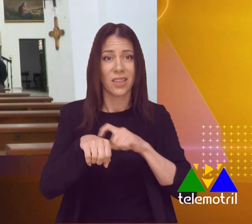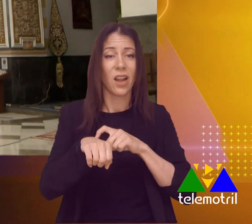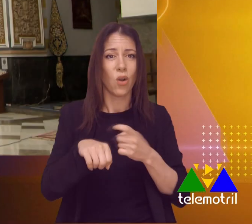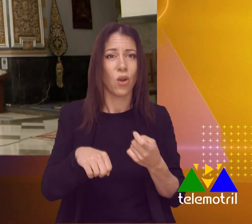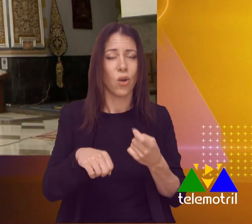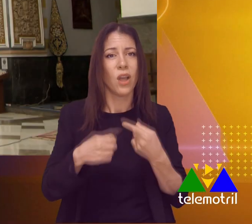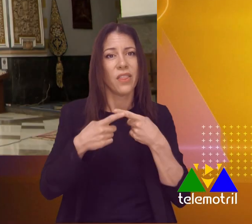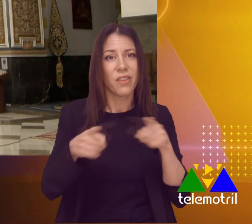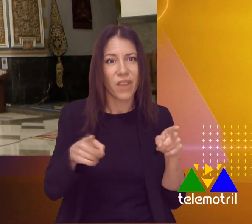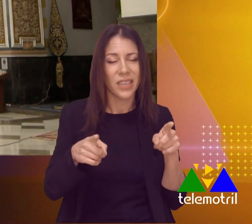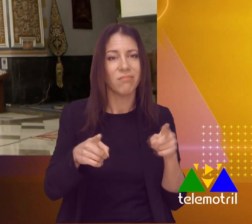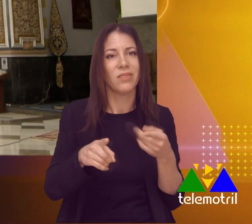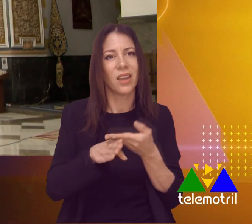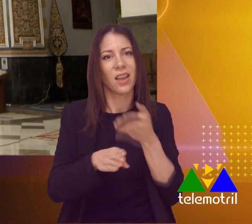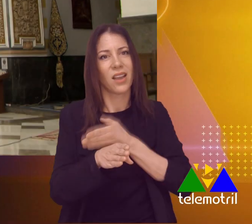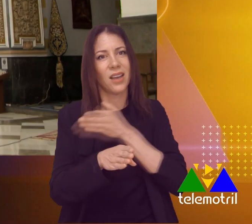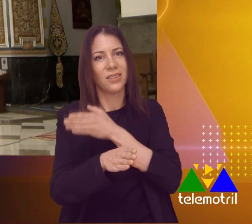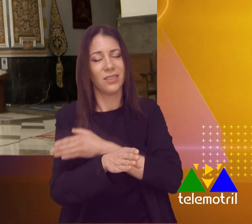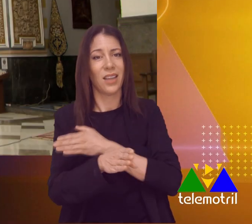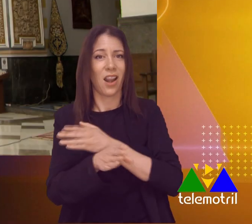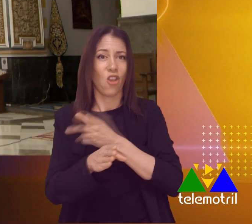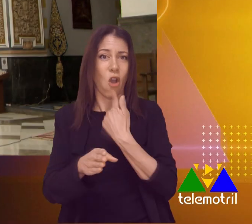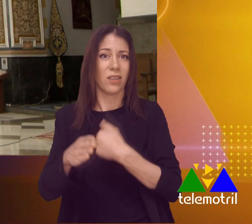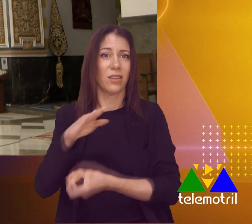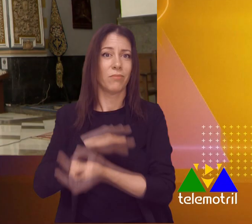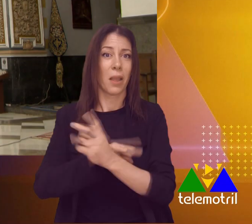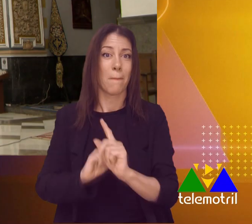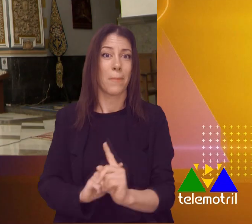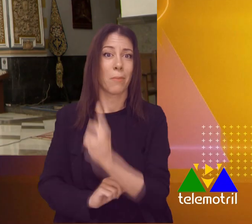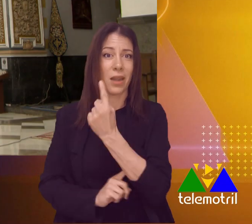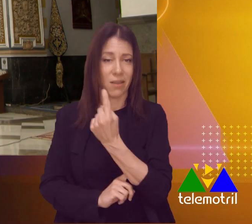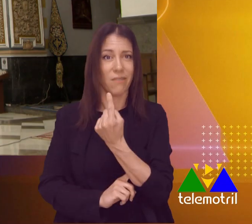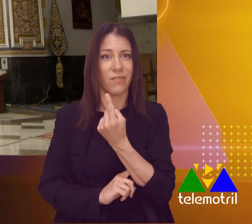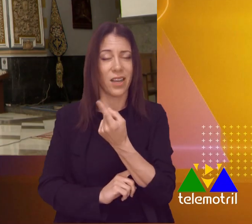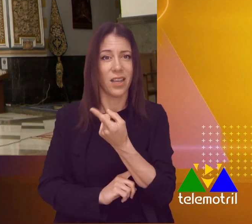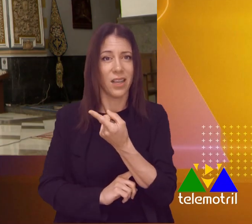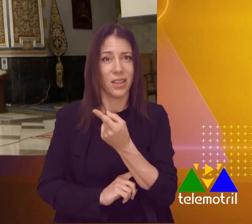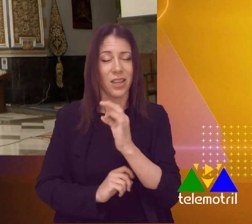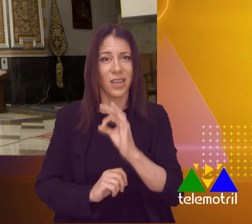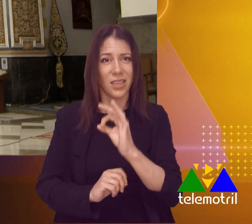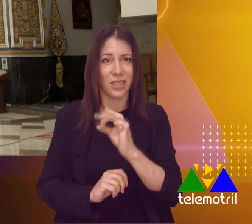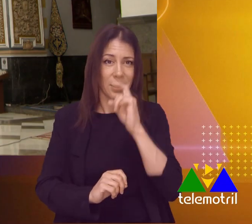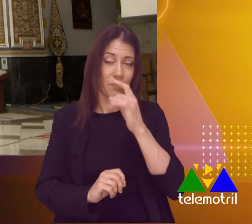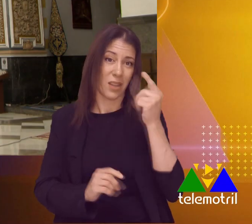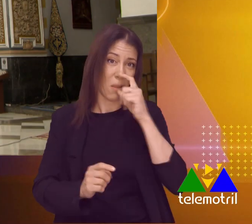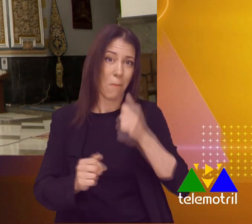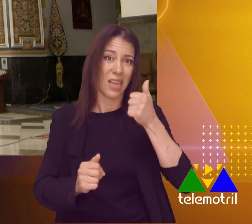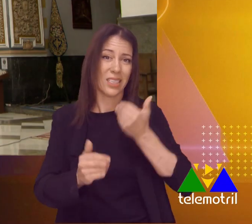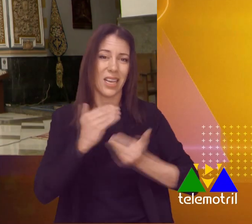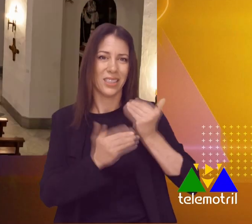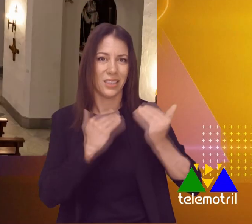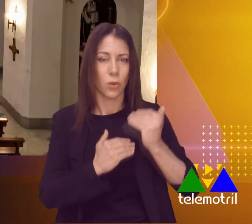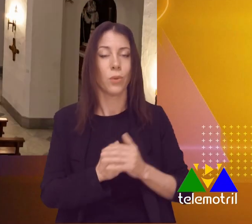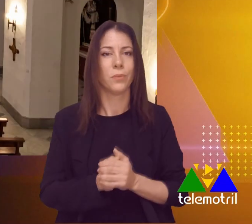tiene distinto a lo que un modelo distinto a lo que se había hecho en la parte gótica anterior o gótica